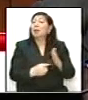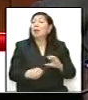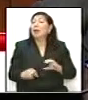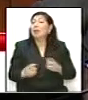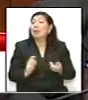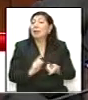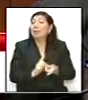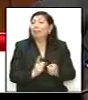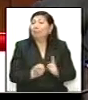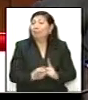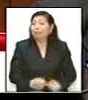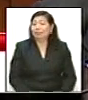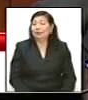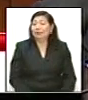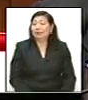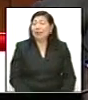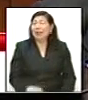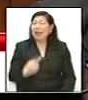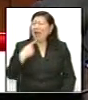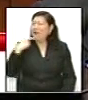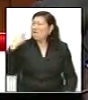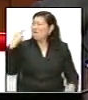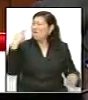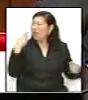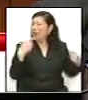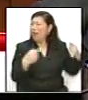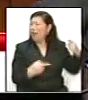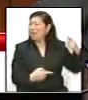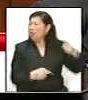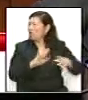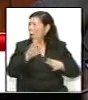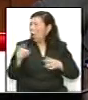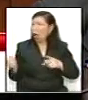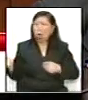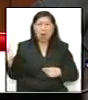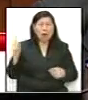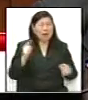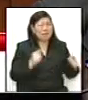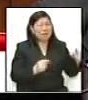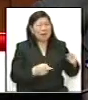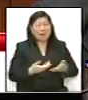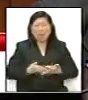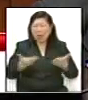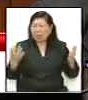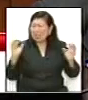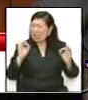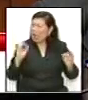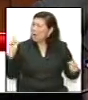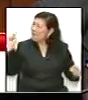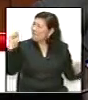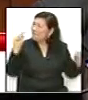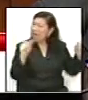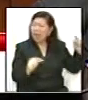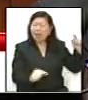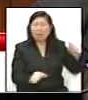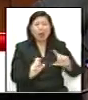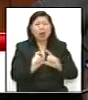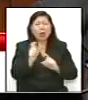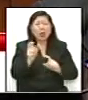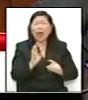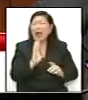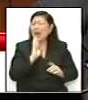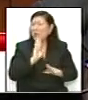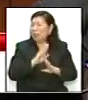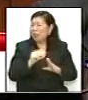a cambio? Calumnias, difamaciones, incluyendo de los medios de prensa, en la cual se han hecho